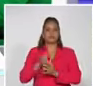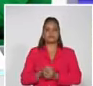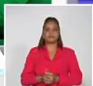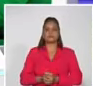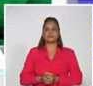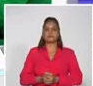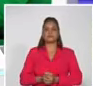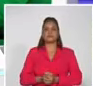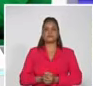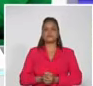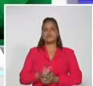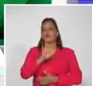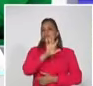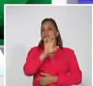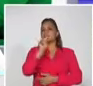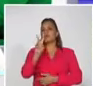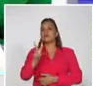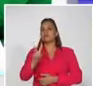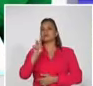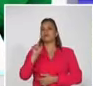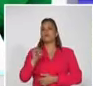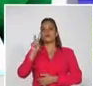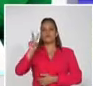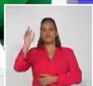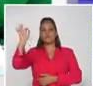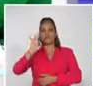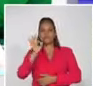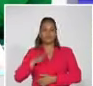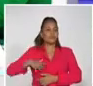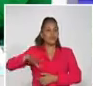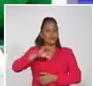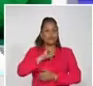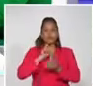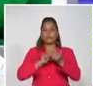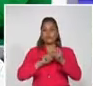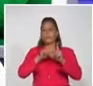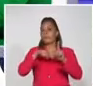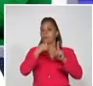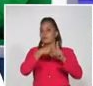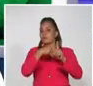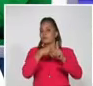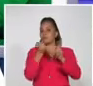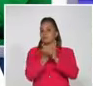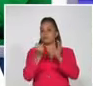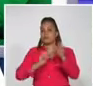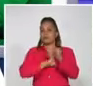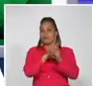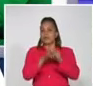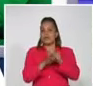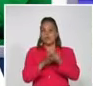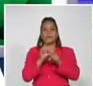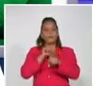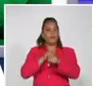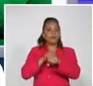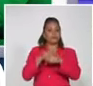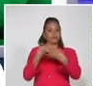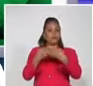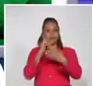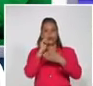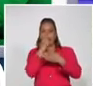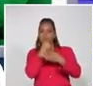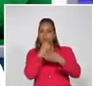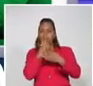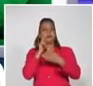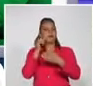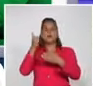El 52,2% de todos los diagnosticados ayer totalmente asintomáticos en el momento que